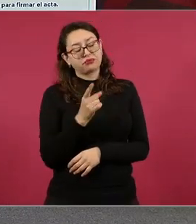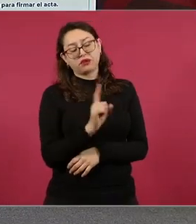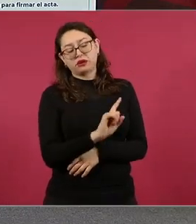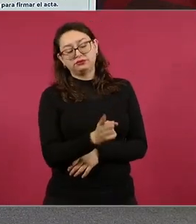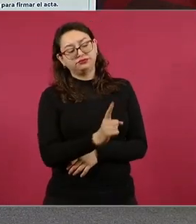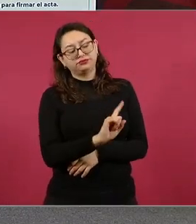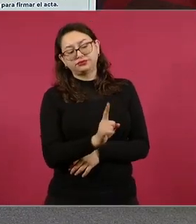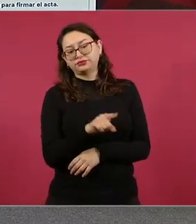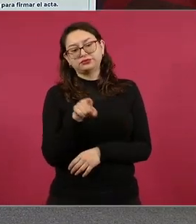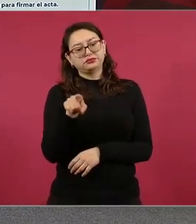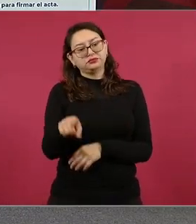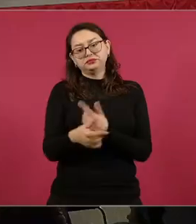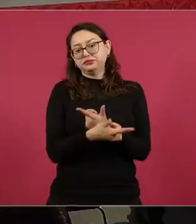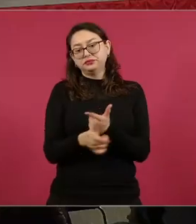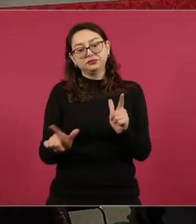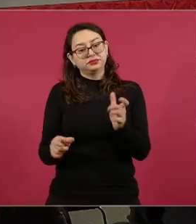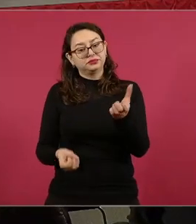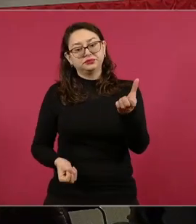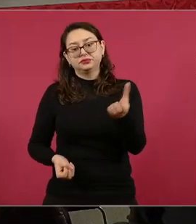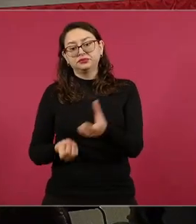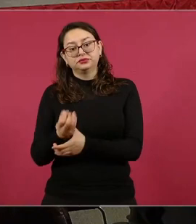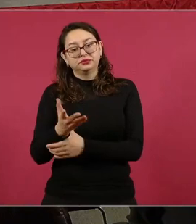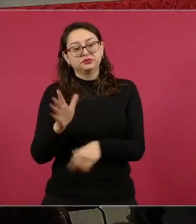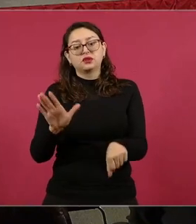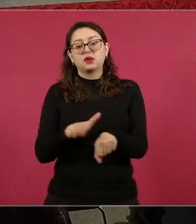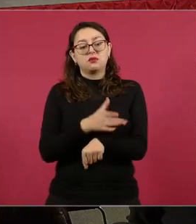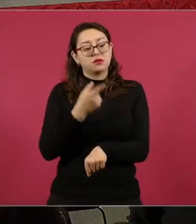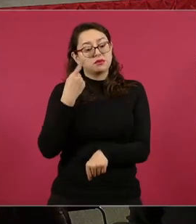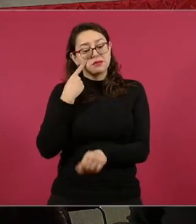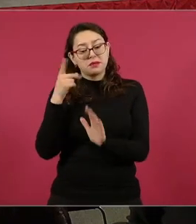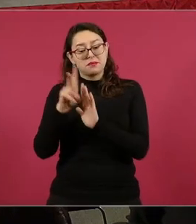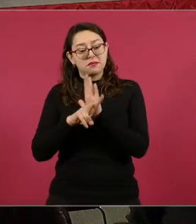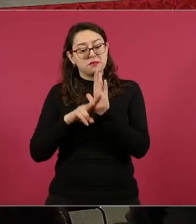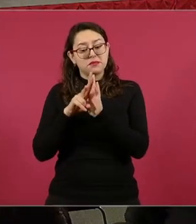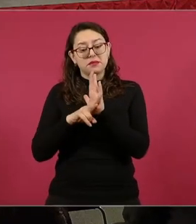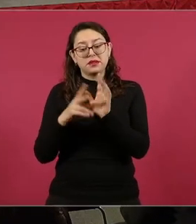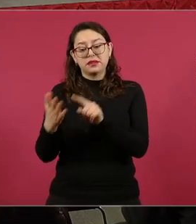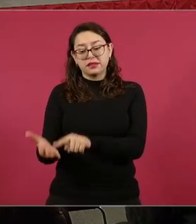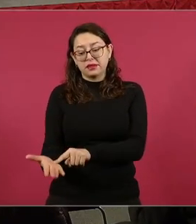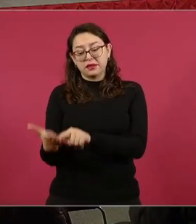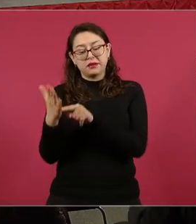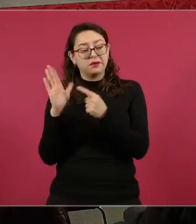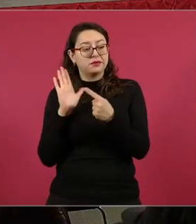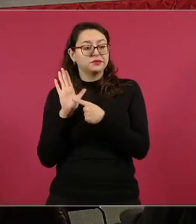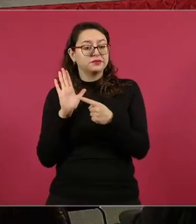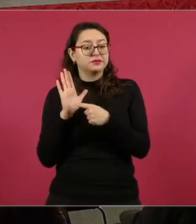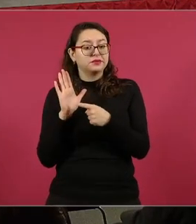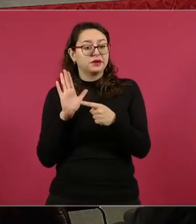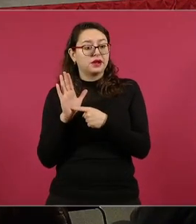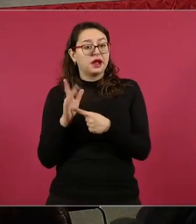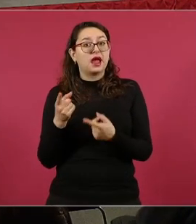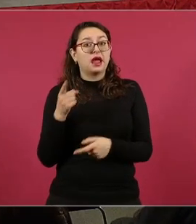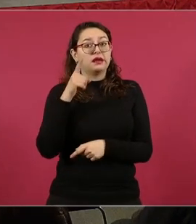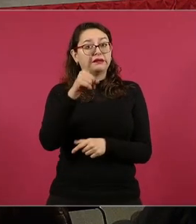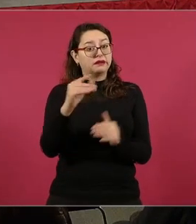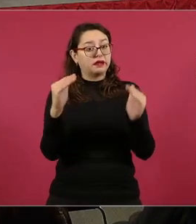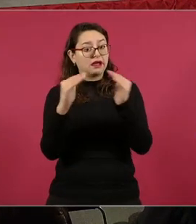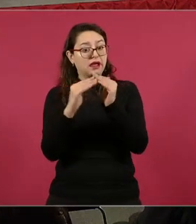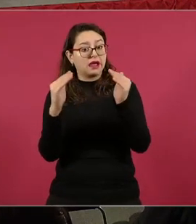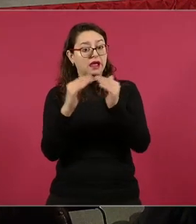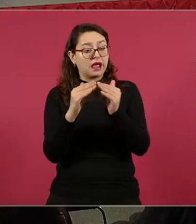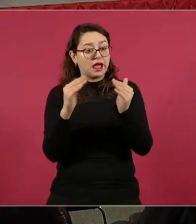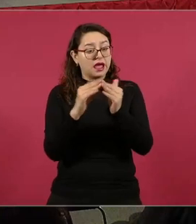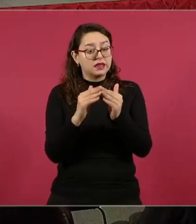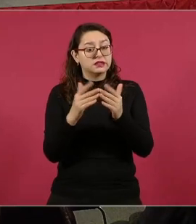en un video que presentó la defensa de Kevin Daniel, en el que se observa que al domicilio ingresaron 21 elementos y no